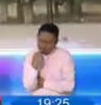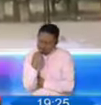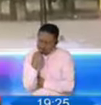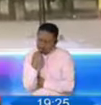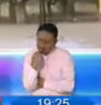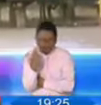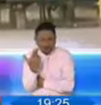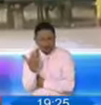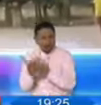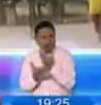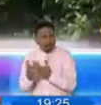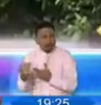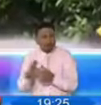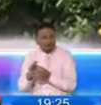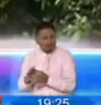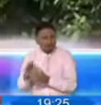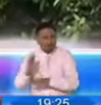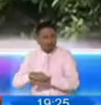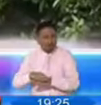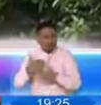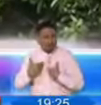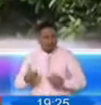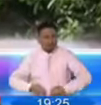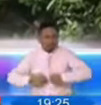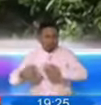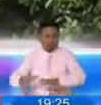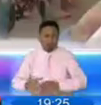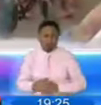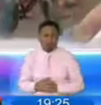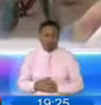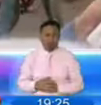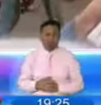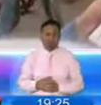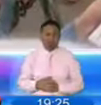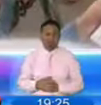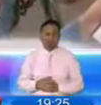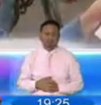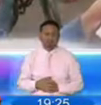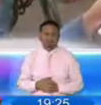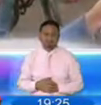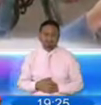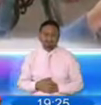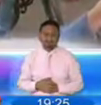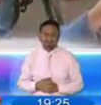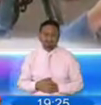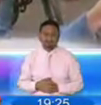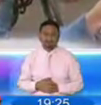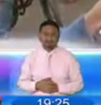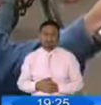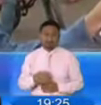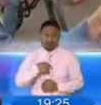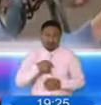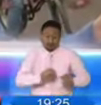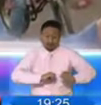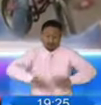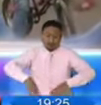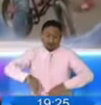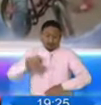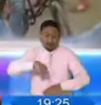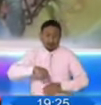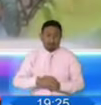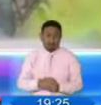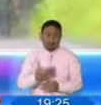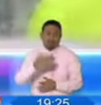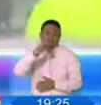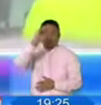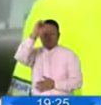que pudiera relacionarse con este macabro hallazgo. No sé si los vendrán a botar o serán de por aquí mismo, sinceramente no se